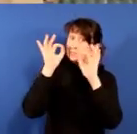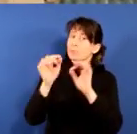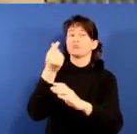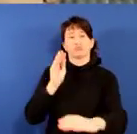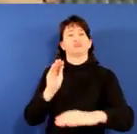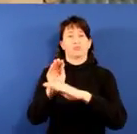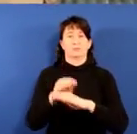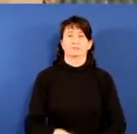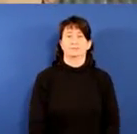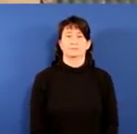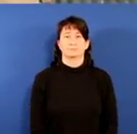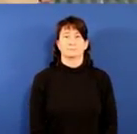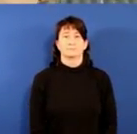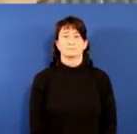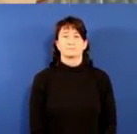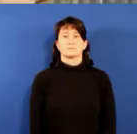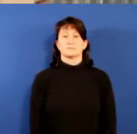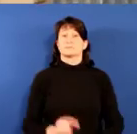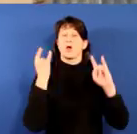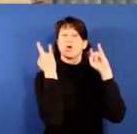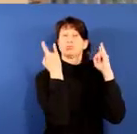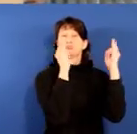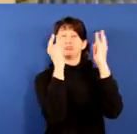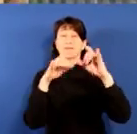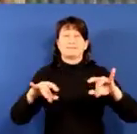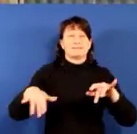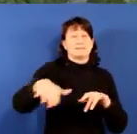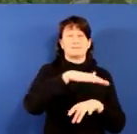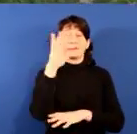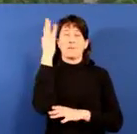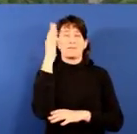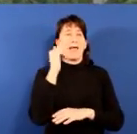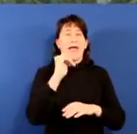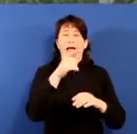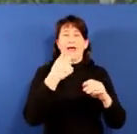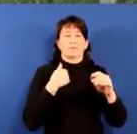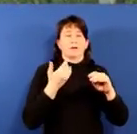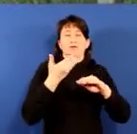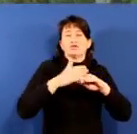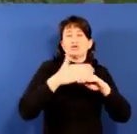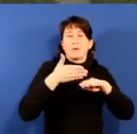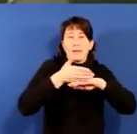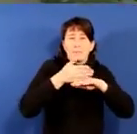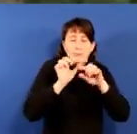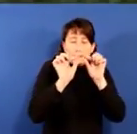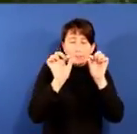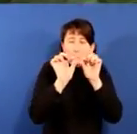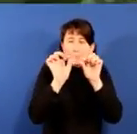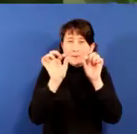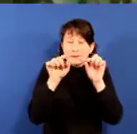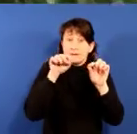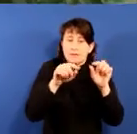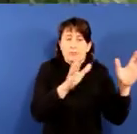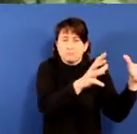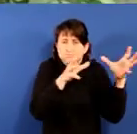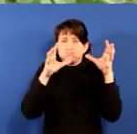Diputación apuesta por este sistema de retorno con beneficios tanto para el productor forestal como hortofrutícola, subvencionando